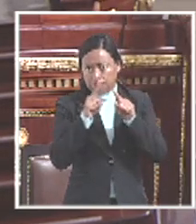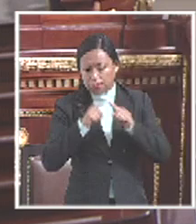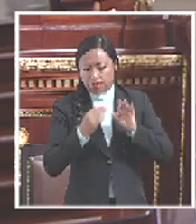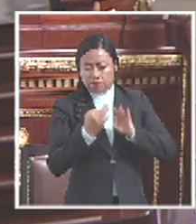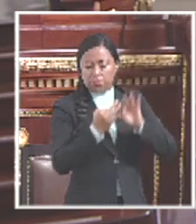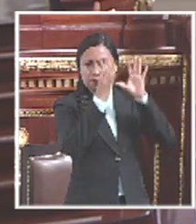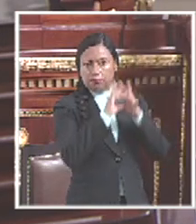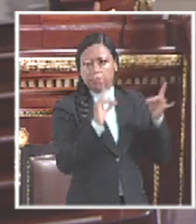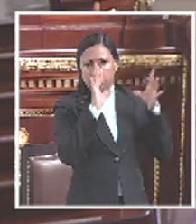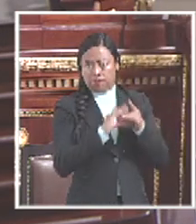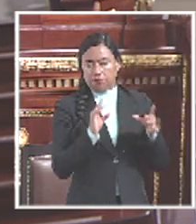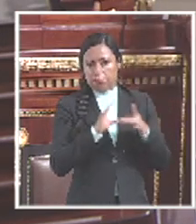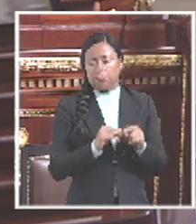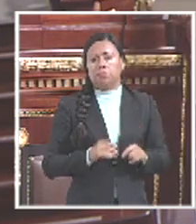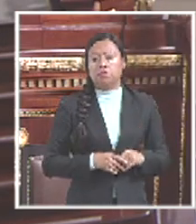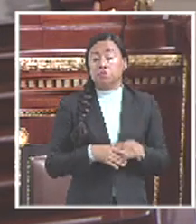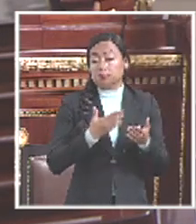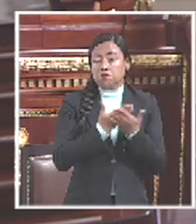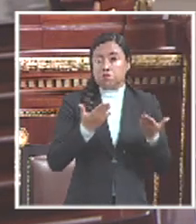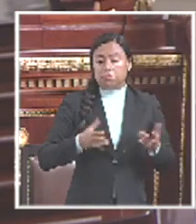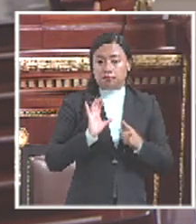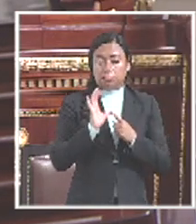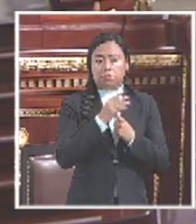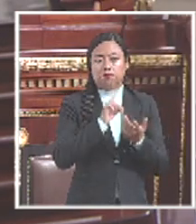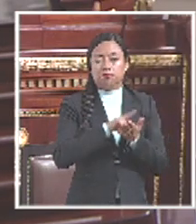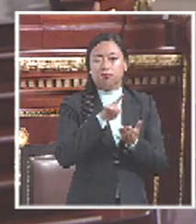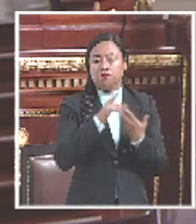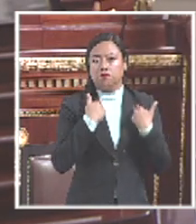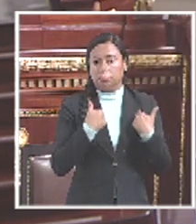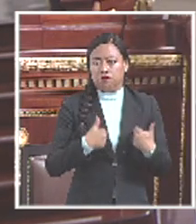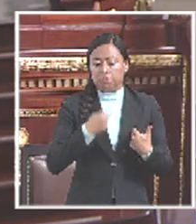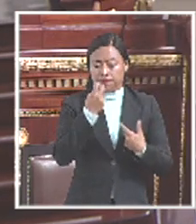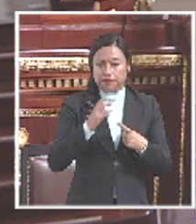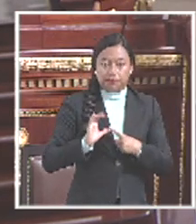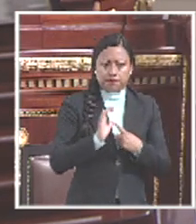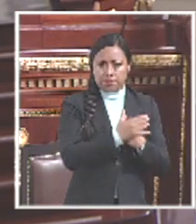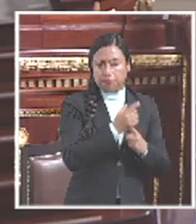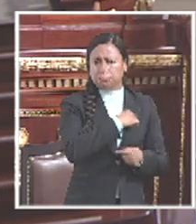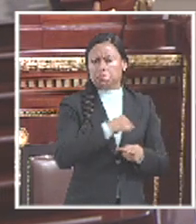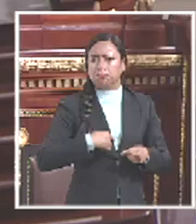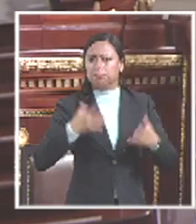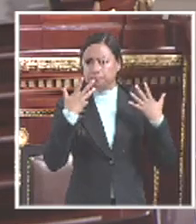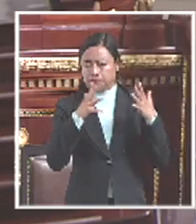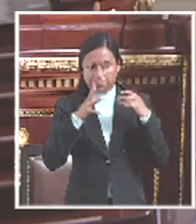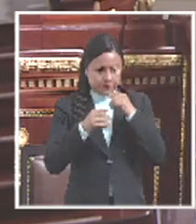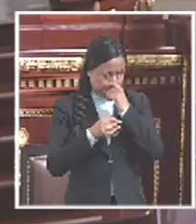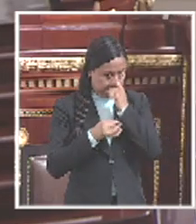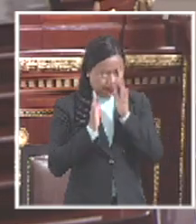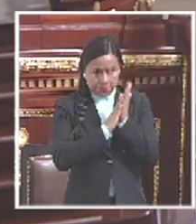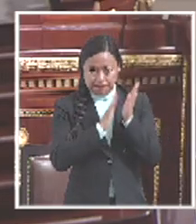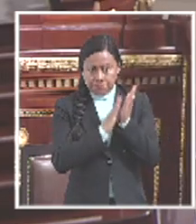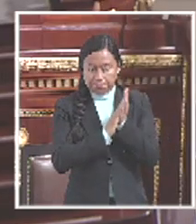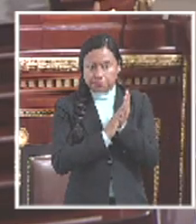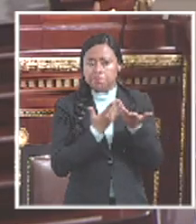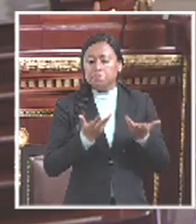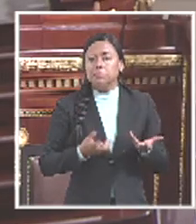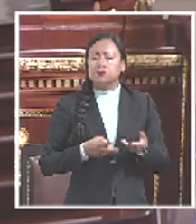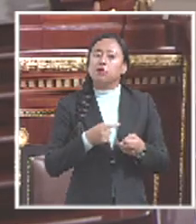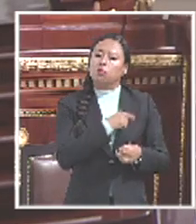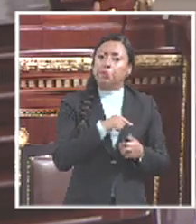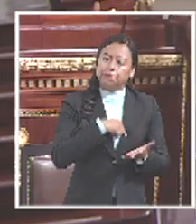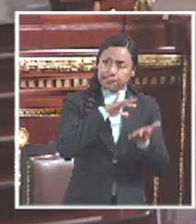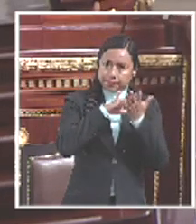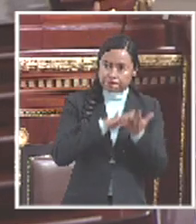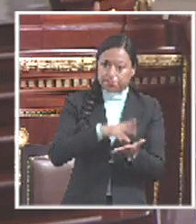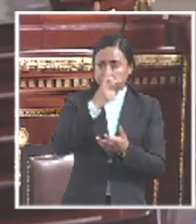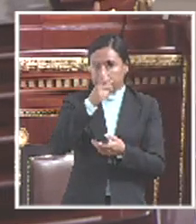de cuentas. Desde la Comisión de Derechos Humanos de este Congreso aplaudimos este tipo de acciones y respaldamos nuestro apoyo